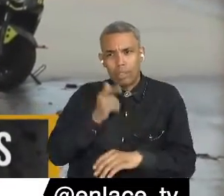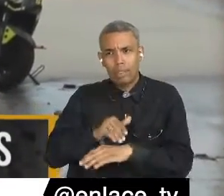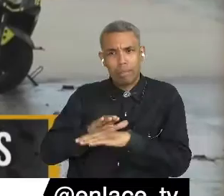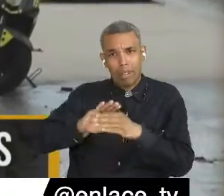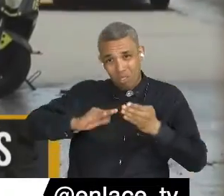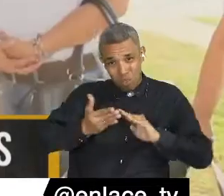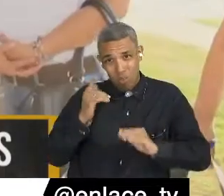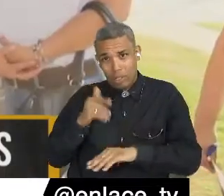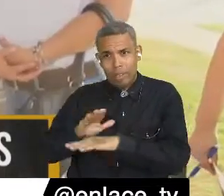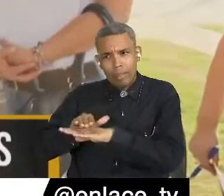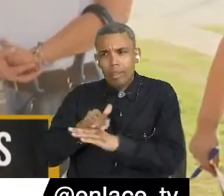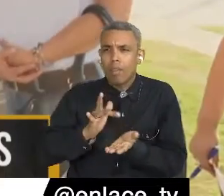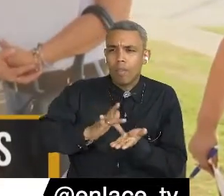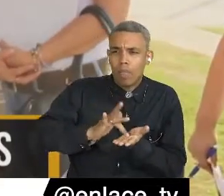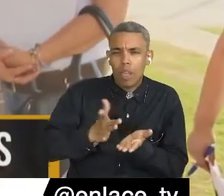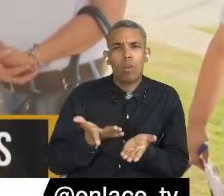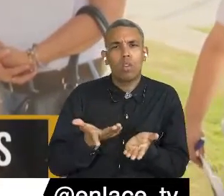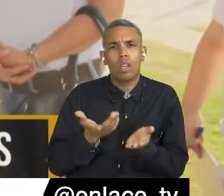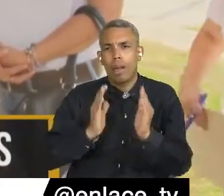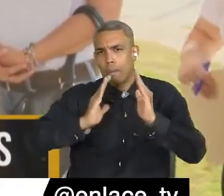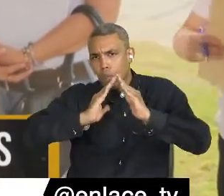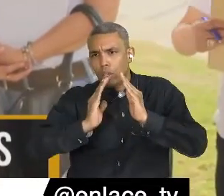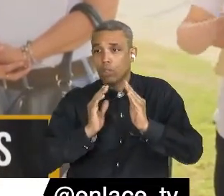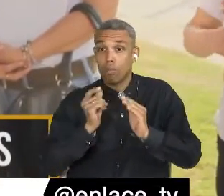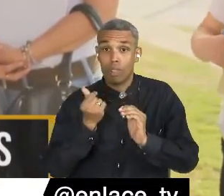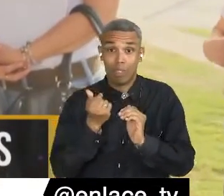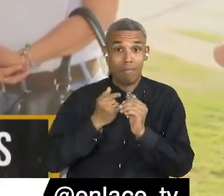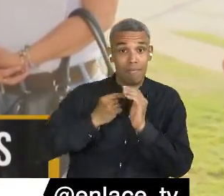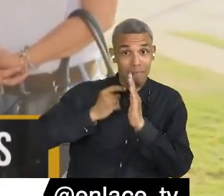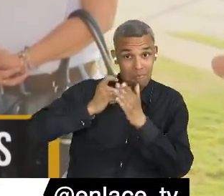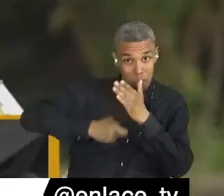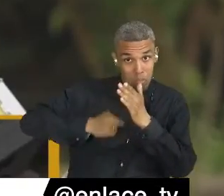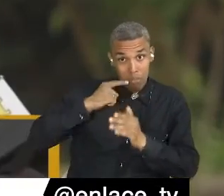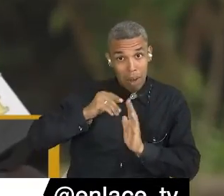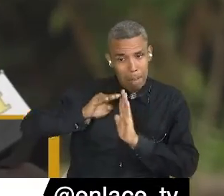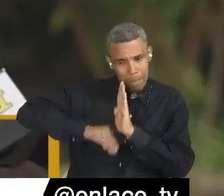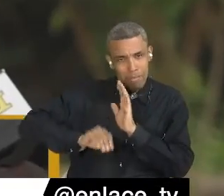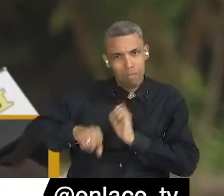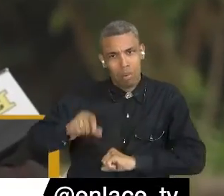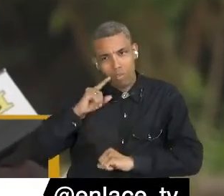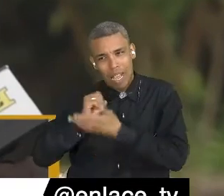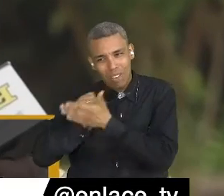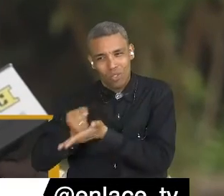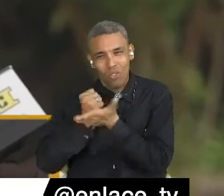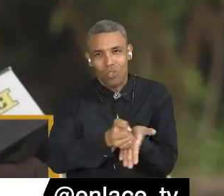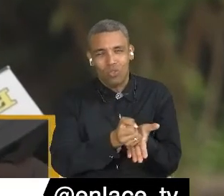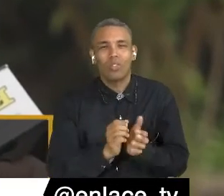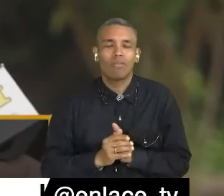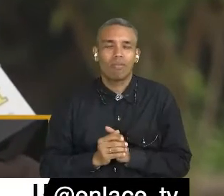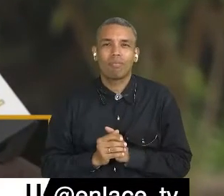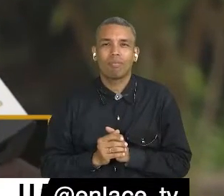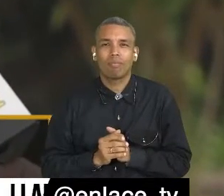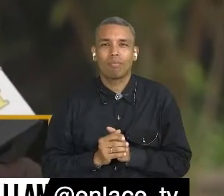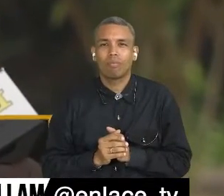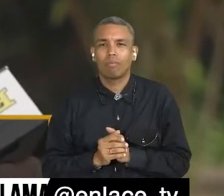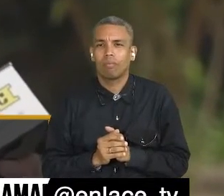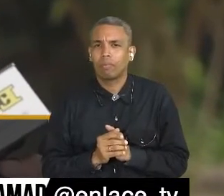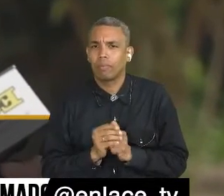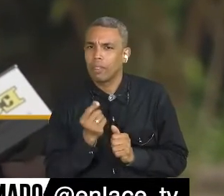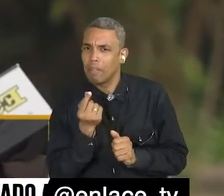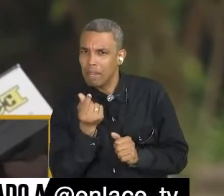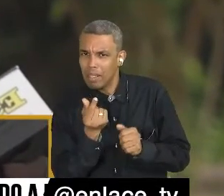sus obligaciones tributarias, algunas con descuentos, como el impuesto predial. Y asimismo a todos los contribuyentes o las